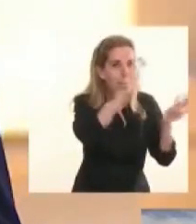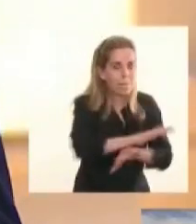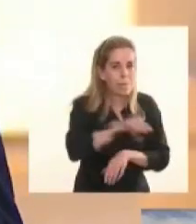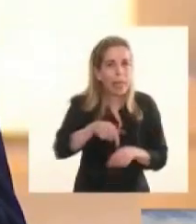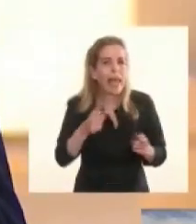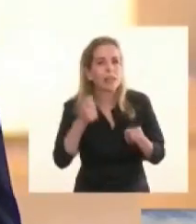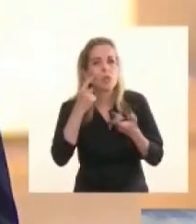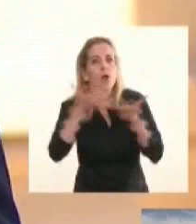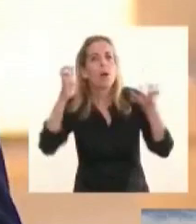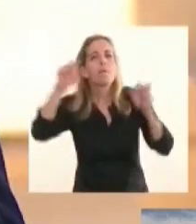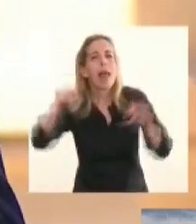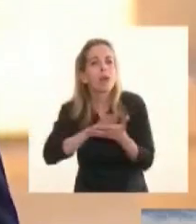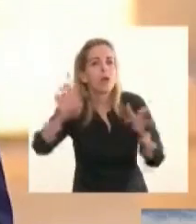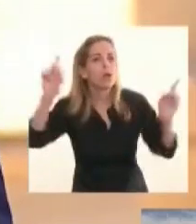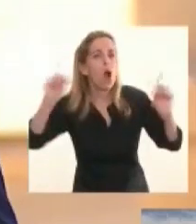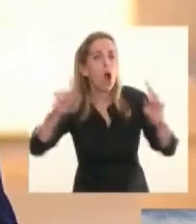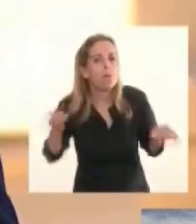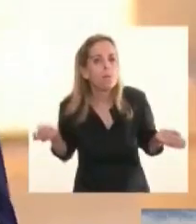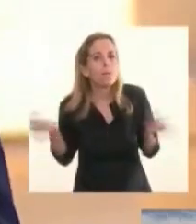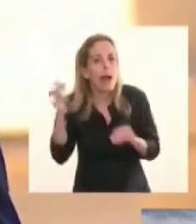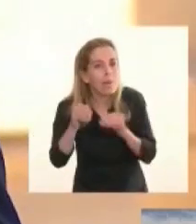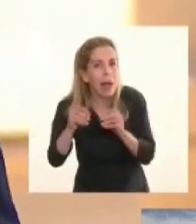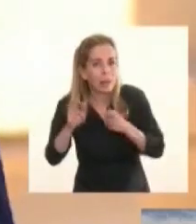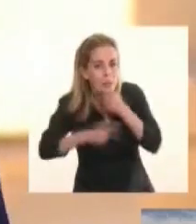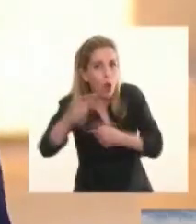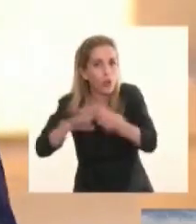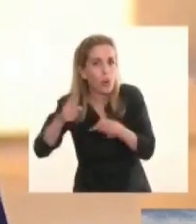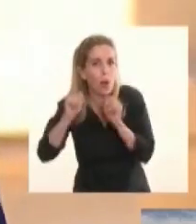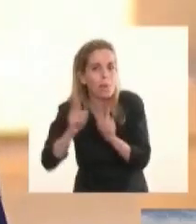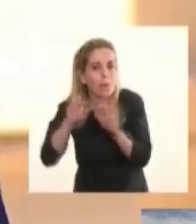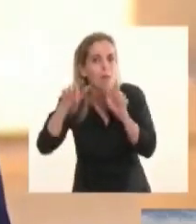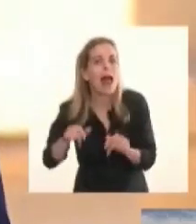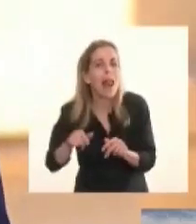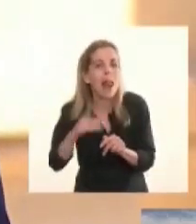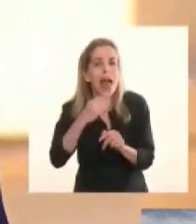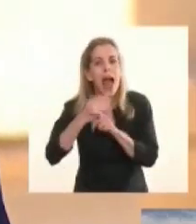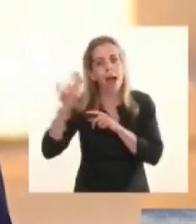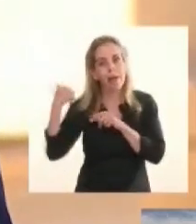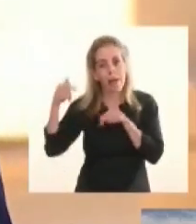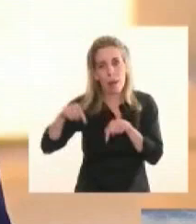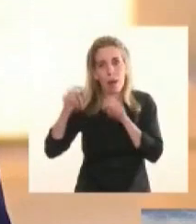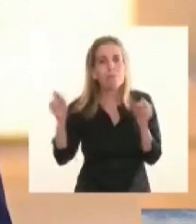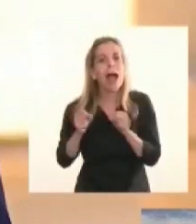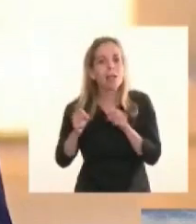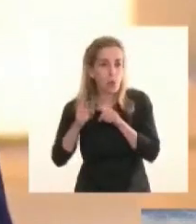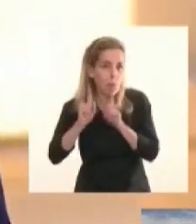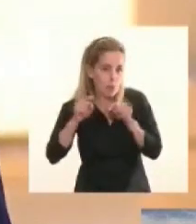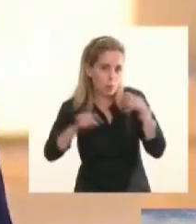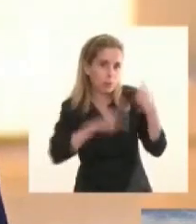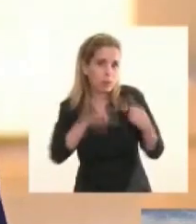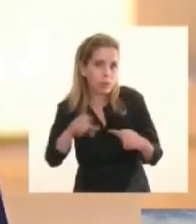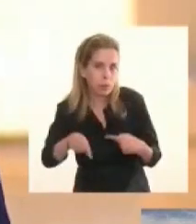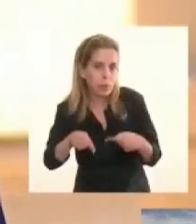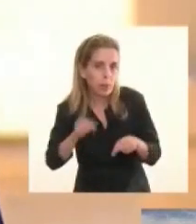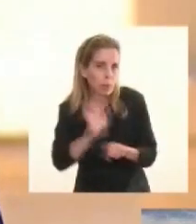lanzar una magnitud una potencialidad una forma muchísimo más amplia del detectar que realmente una de las estrategias